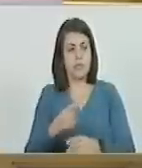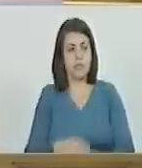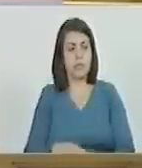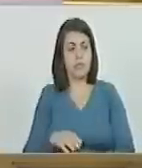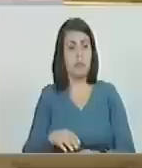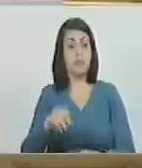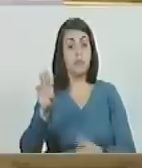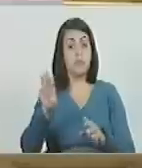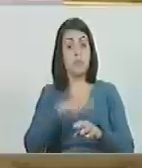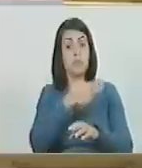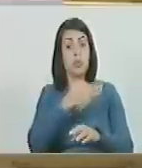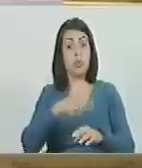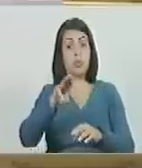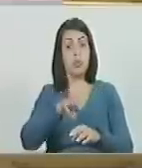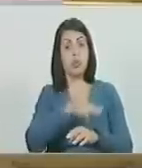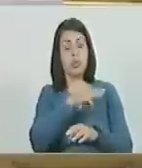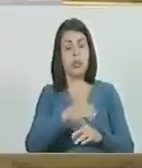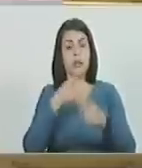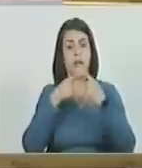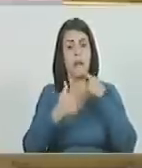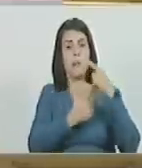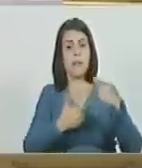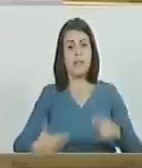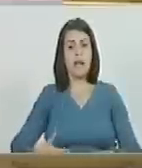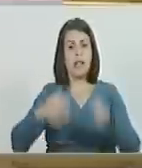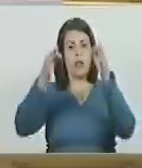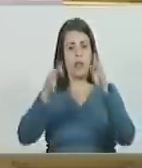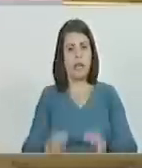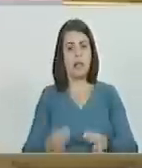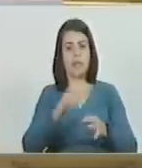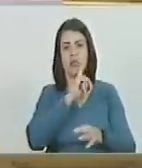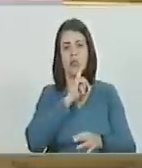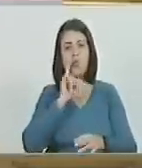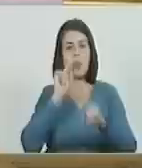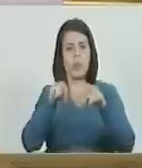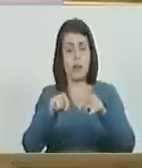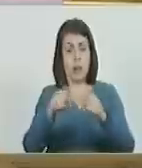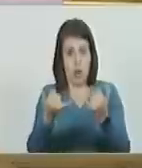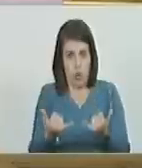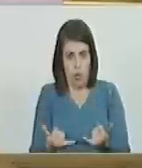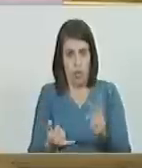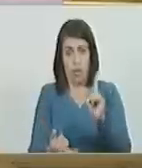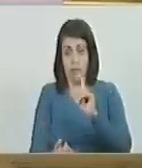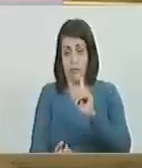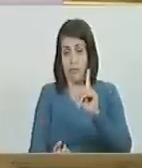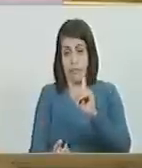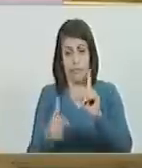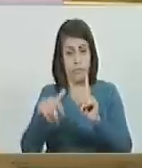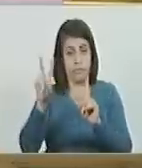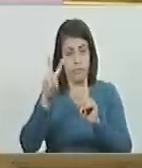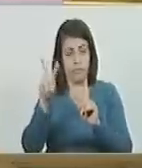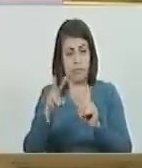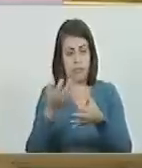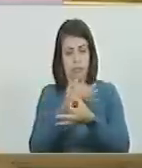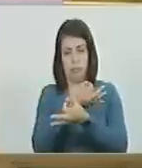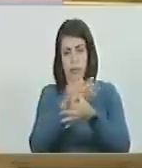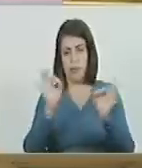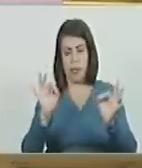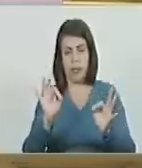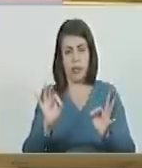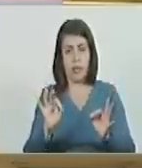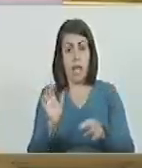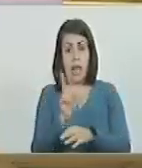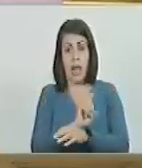musiquita y entraba Gilberto Correa y decía, el presidente es este. Eso no pasa ahora en Venezuela. Es tan eficiente, es